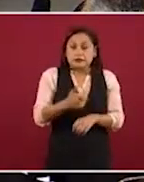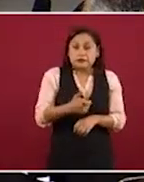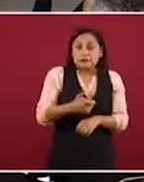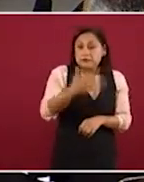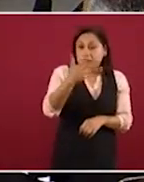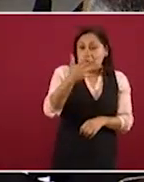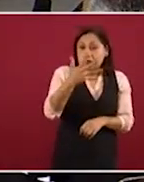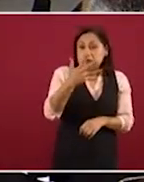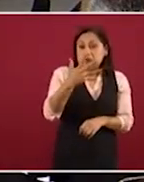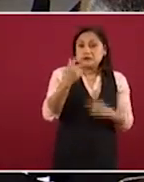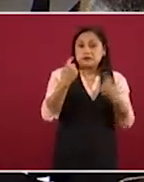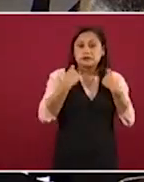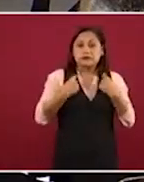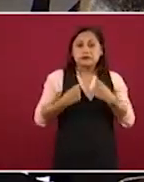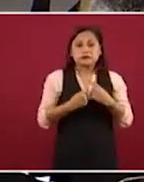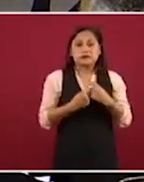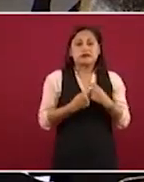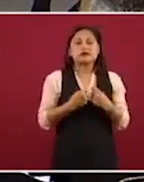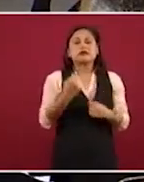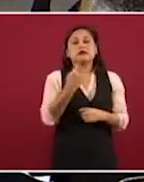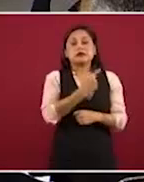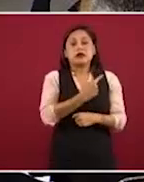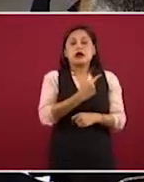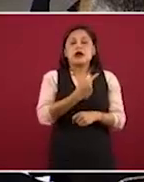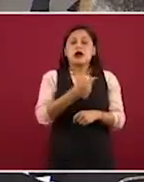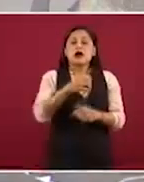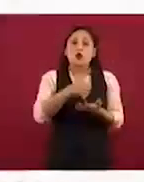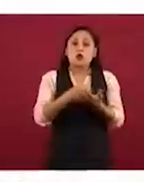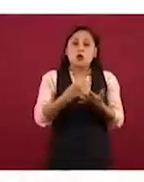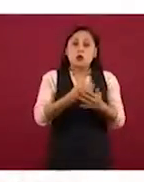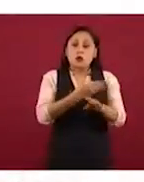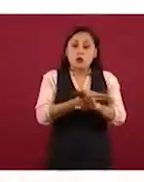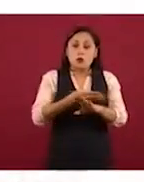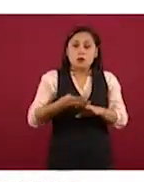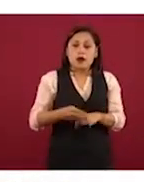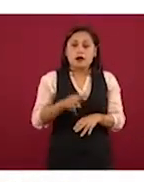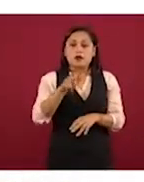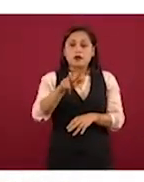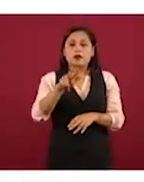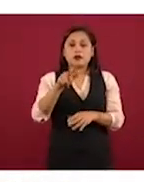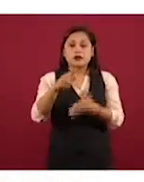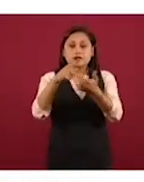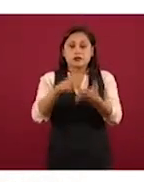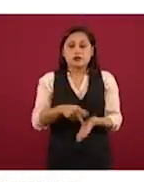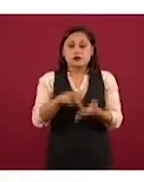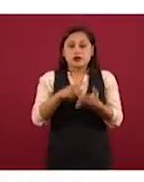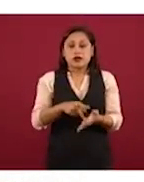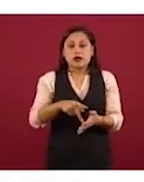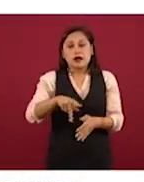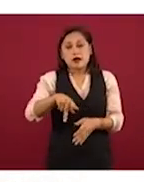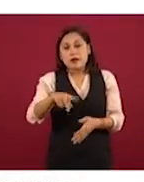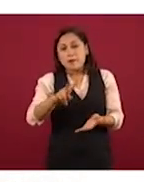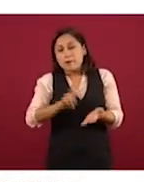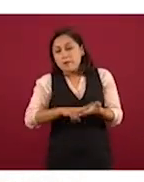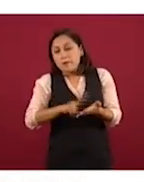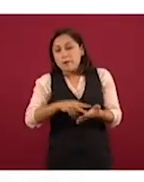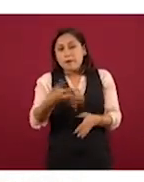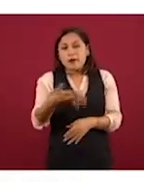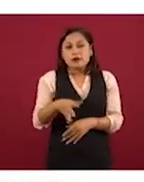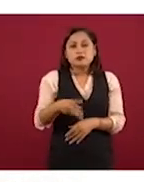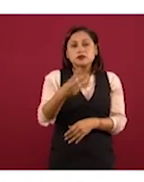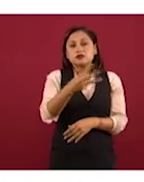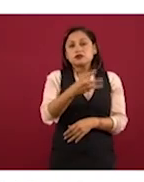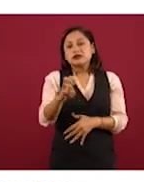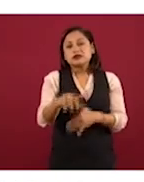un collar en oro blanco de 18 quilates con diamantes su precio de salida aproximadamente 315 mil